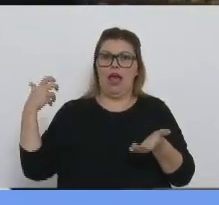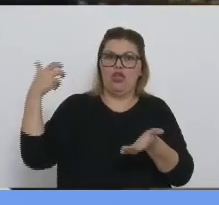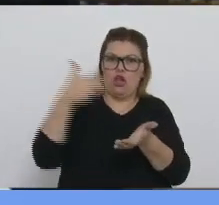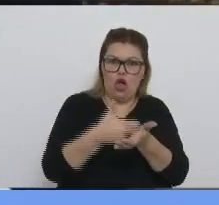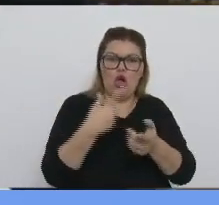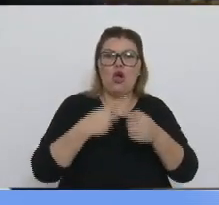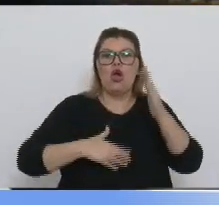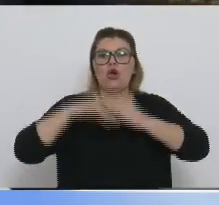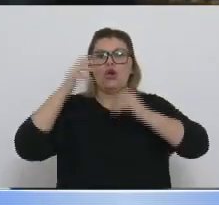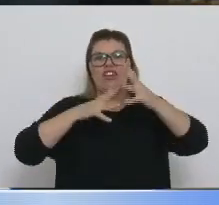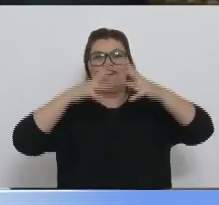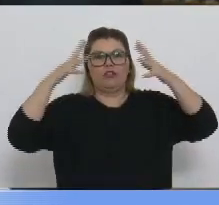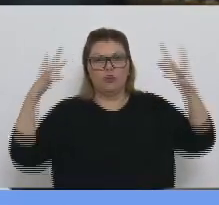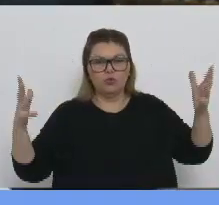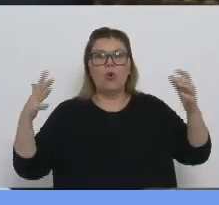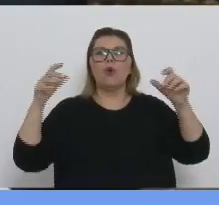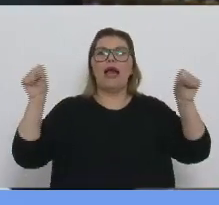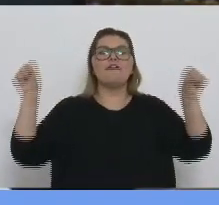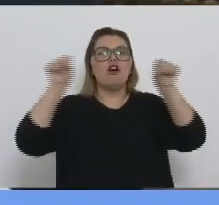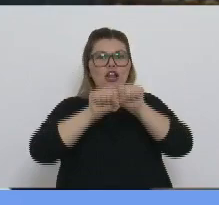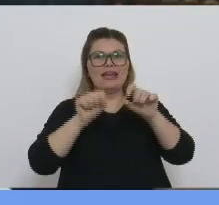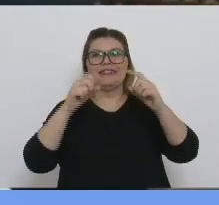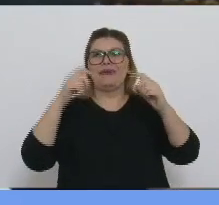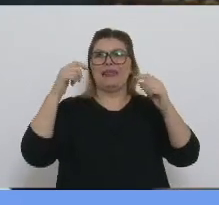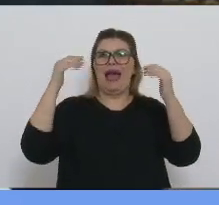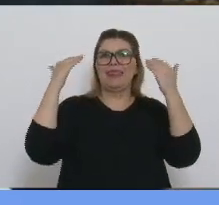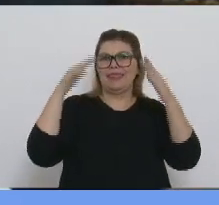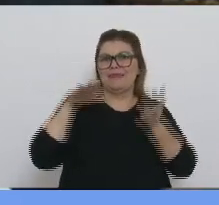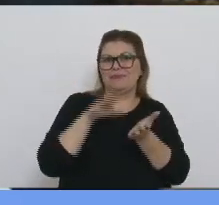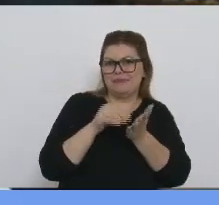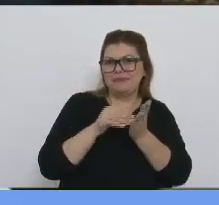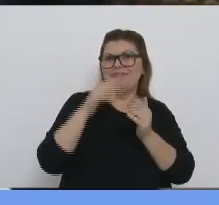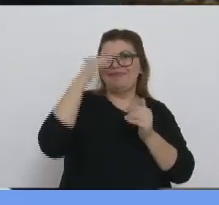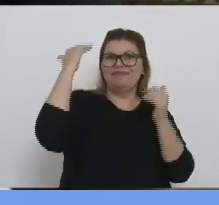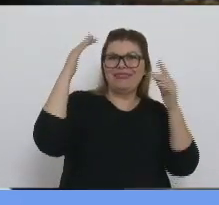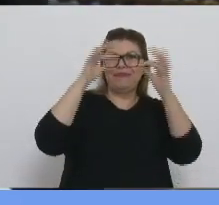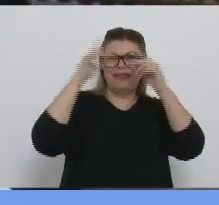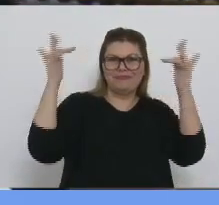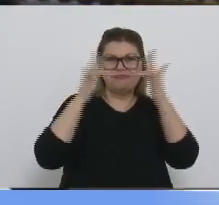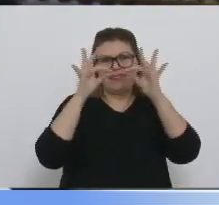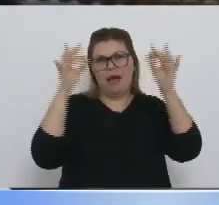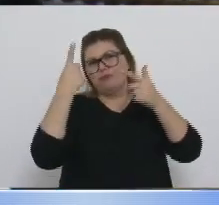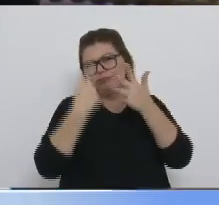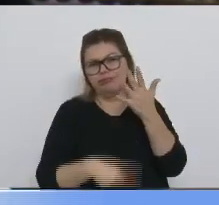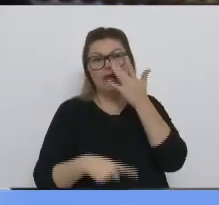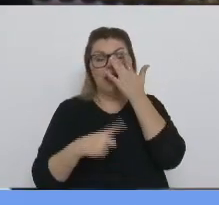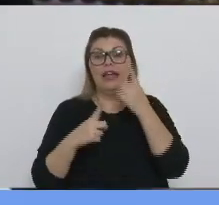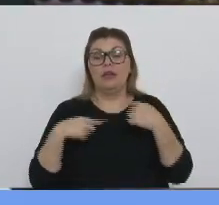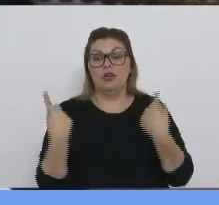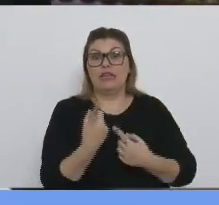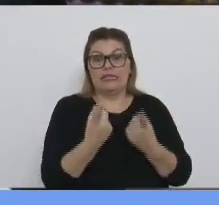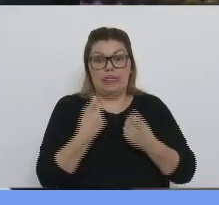ver con conectividad terrestre y aérea necesitamos acompañar estas decisiones que tomamos hoy con decisiones estratégicas